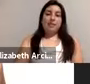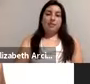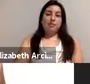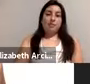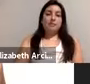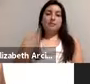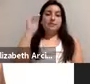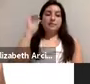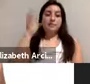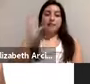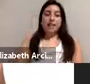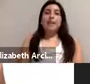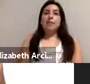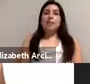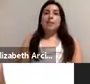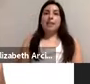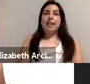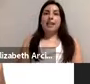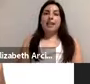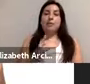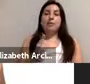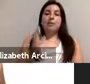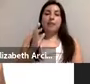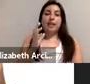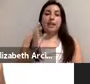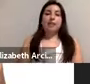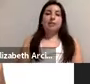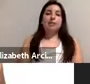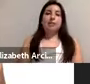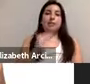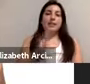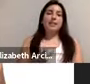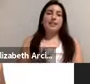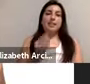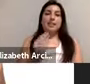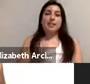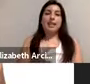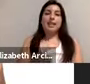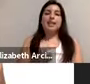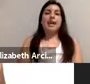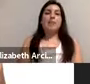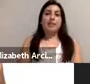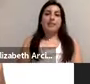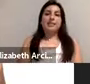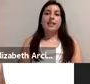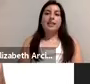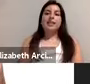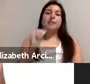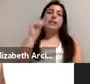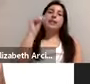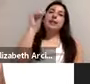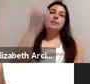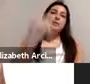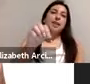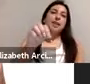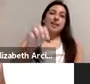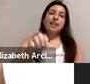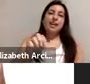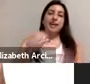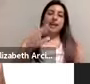han ayudado mucho a darme una idea de cómo poder interactuar con el paciente sin necesidad de hablar. Tú le entregas